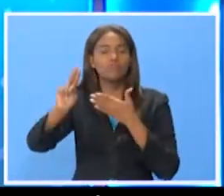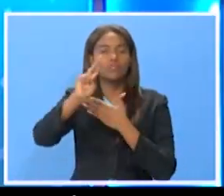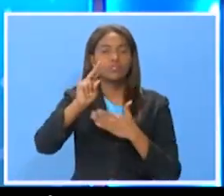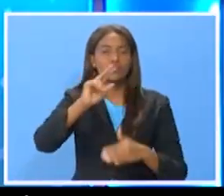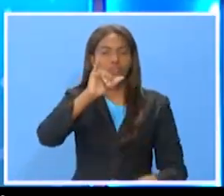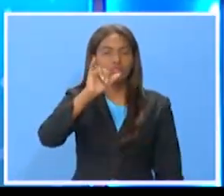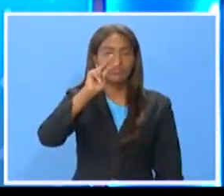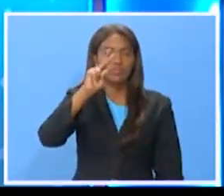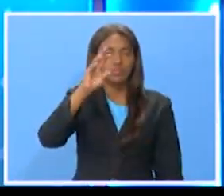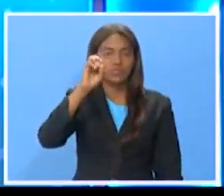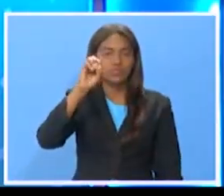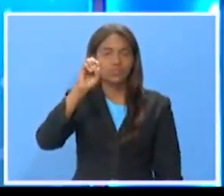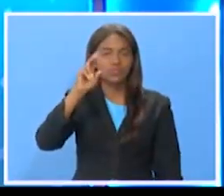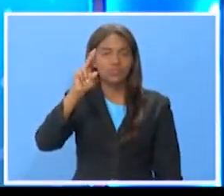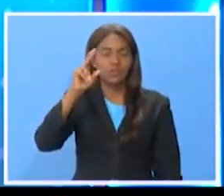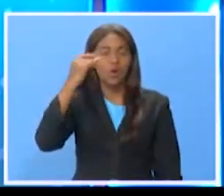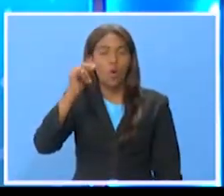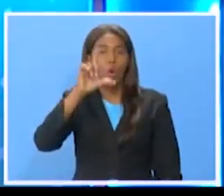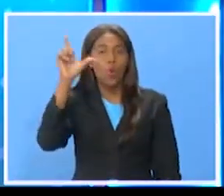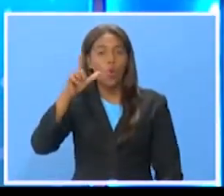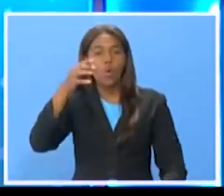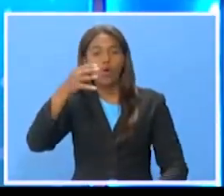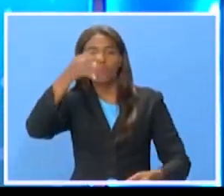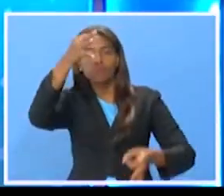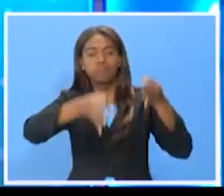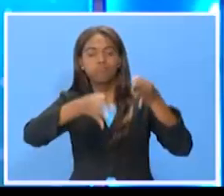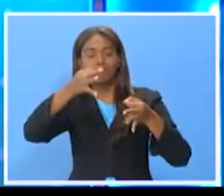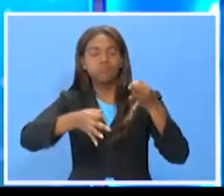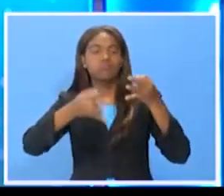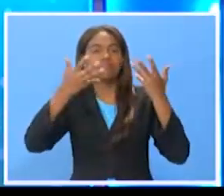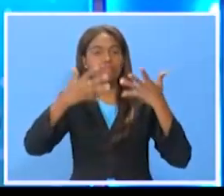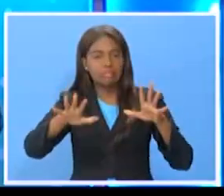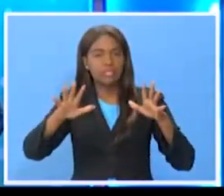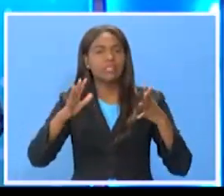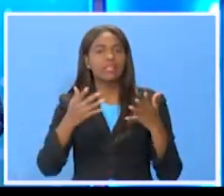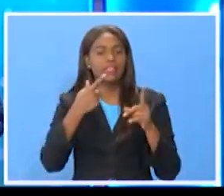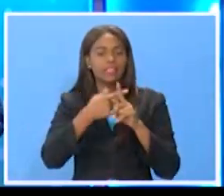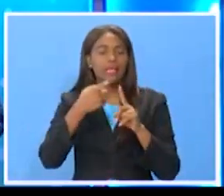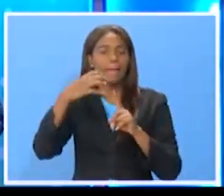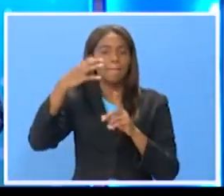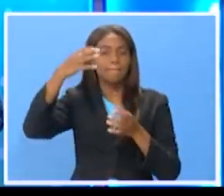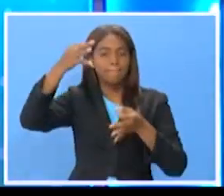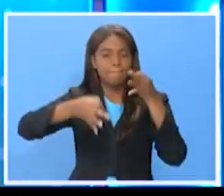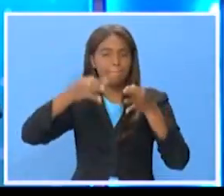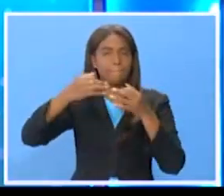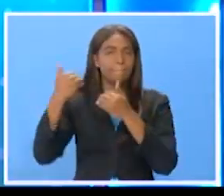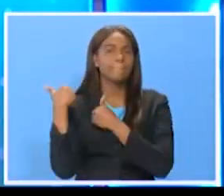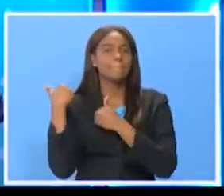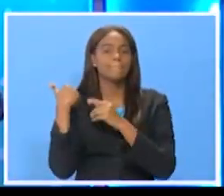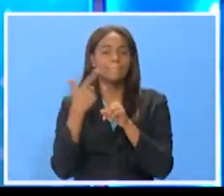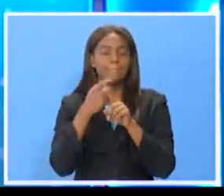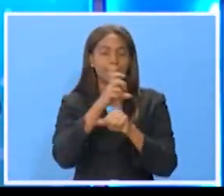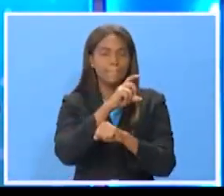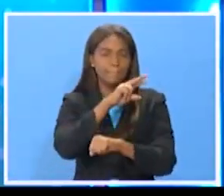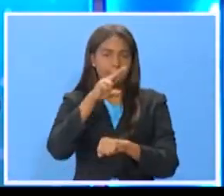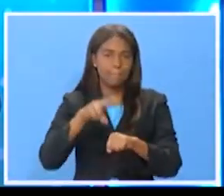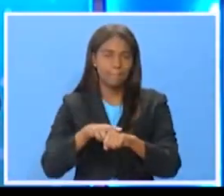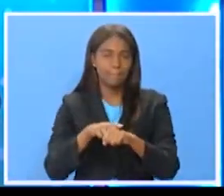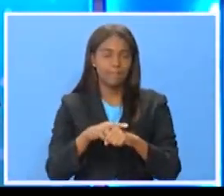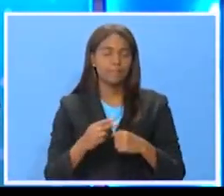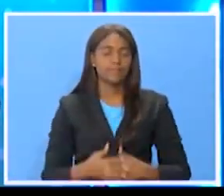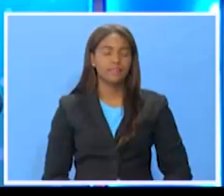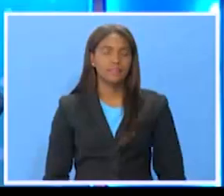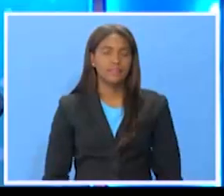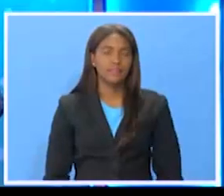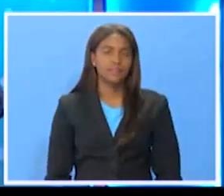Ramírez serán escuchados este lunes por el segundo tribunal colegiado del Palacio de Justicia del Distrito Nacional. Laura Guzmán Siri